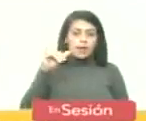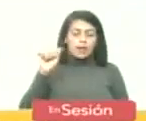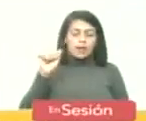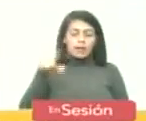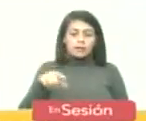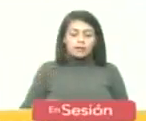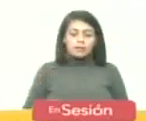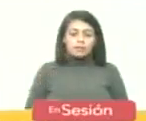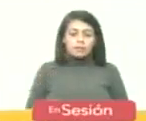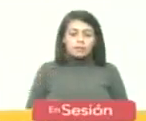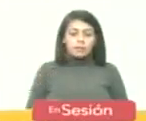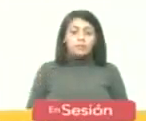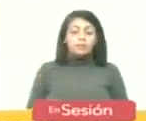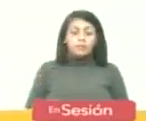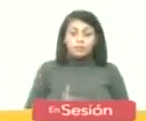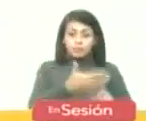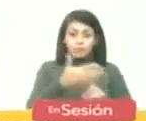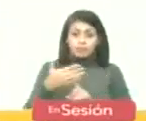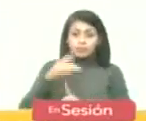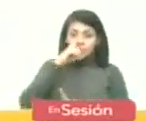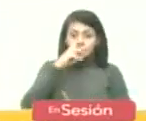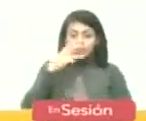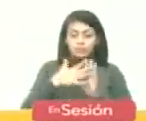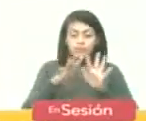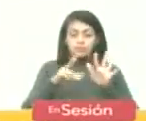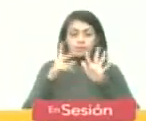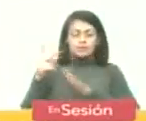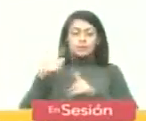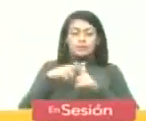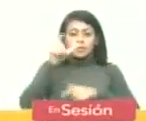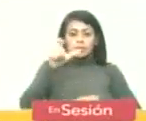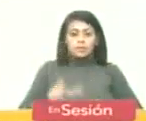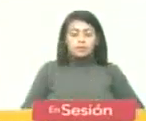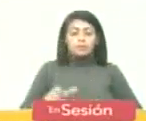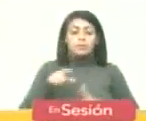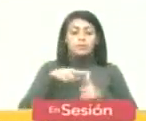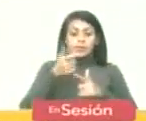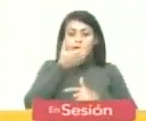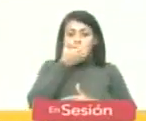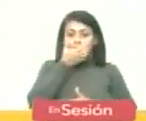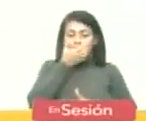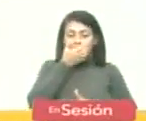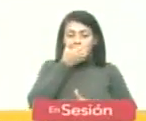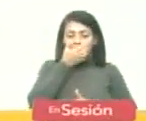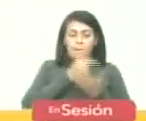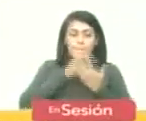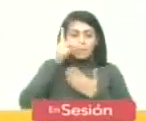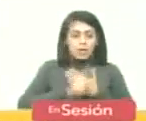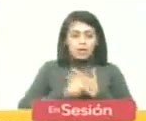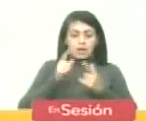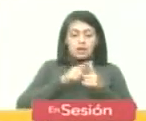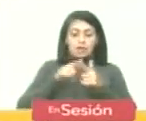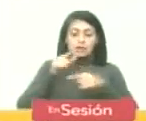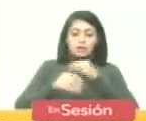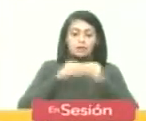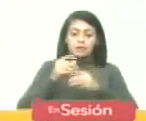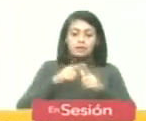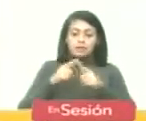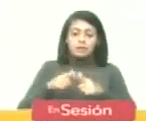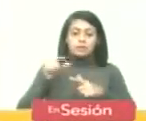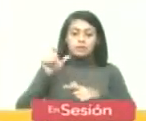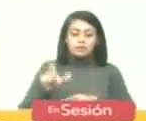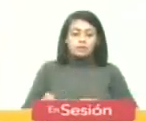es reclutada también en el año 17, la persona que dirigía por radio la operación y la que lanzó el